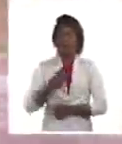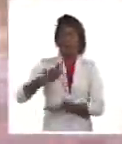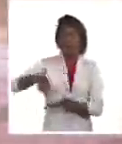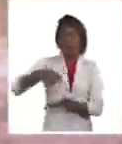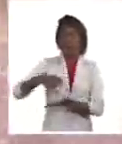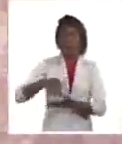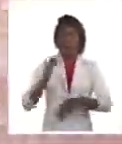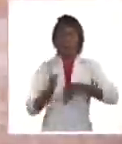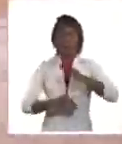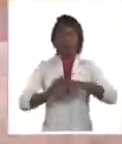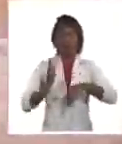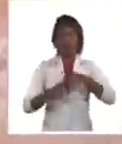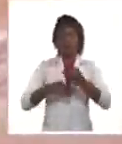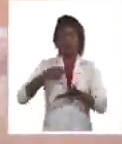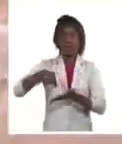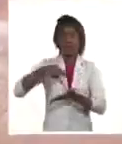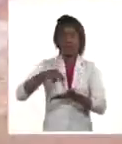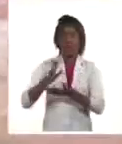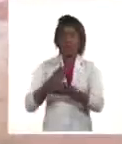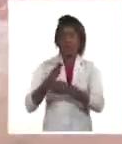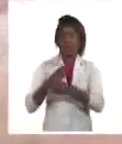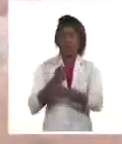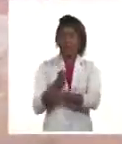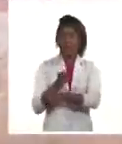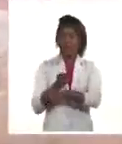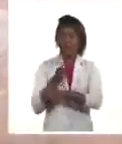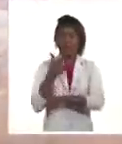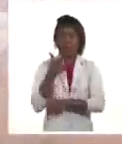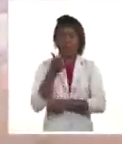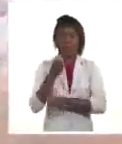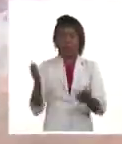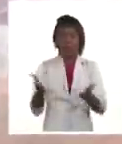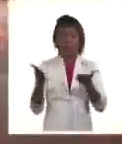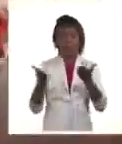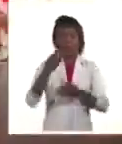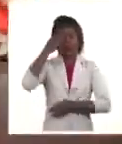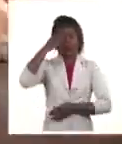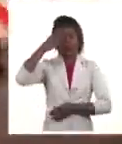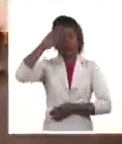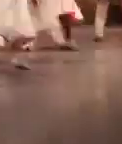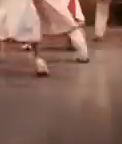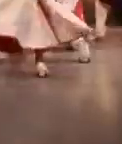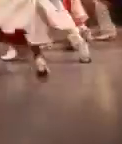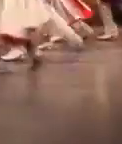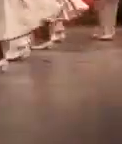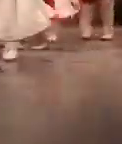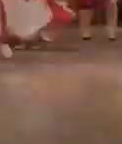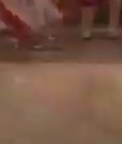En Camagüey, Aimea Amargos, Sistema Informativo de la Televisión Cubana.